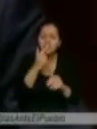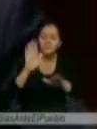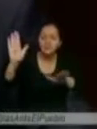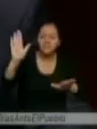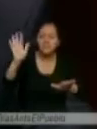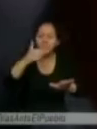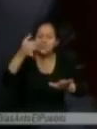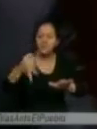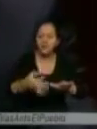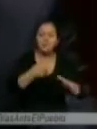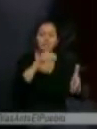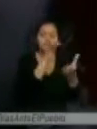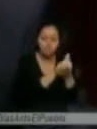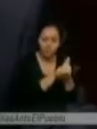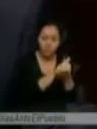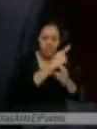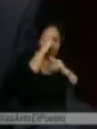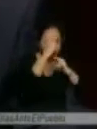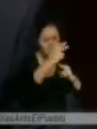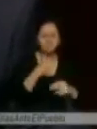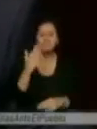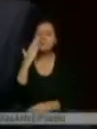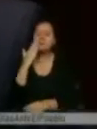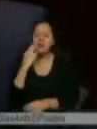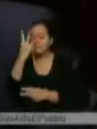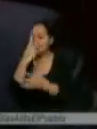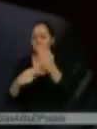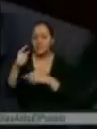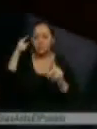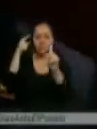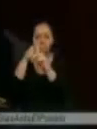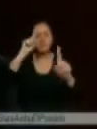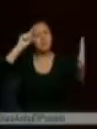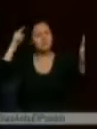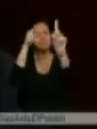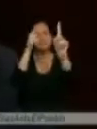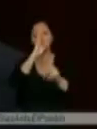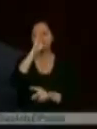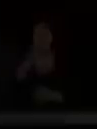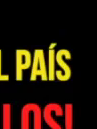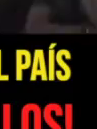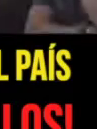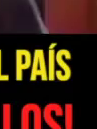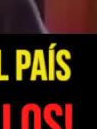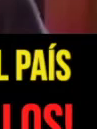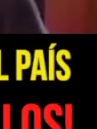por mi esposa, mi madre y mis hijos, hasta la victoria siempre, compañeros.